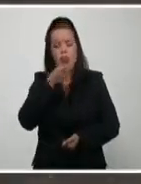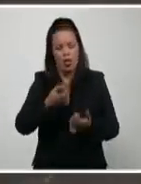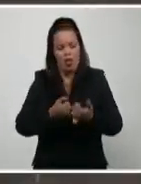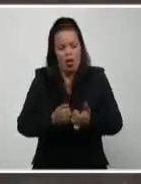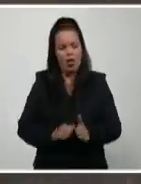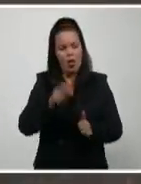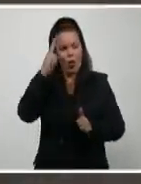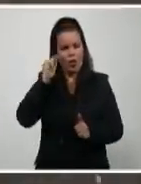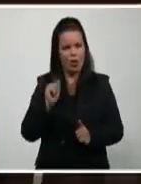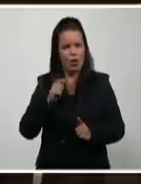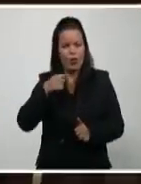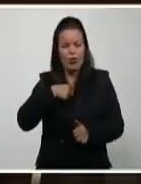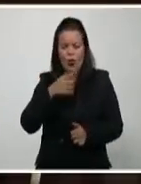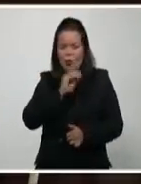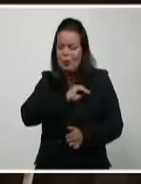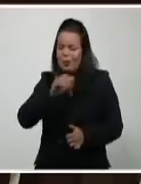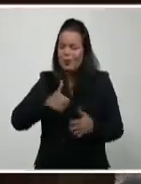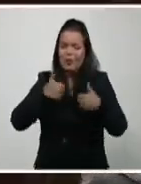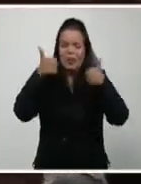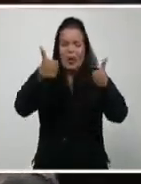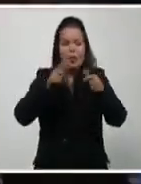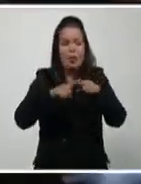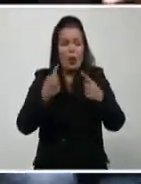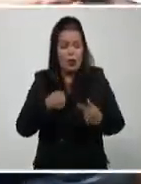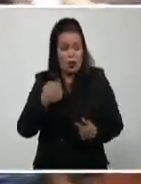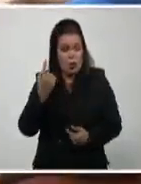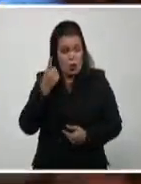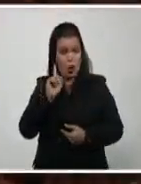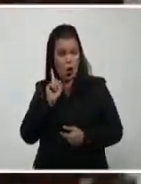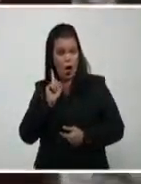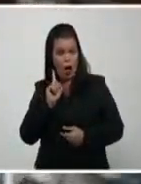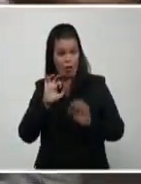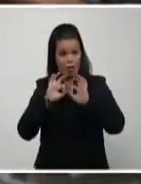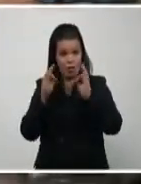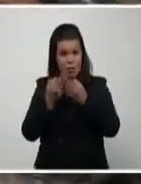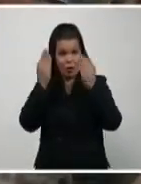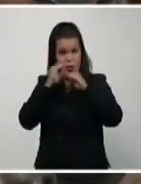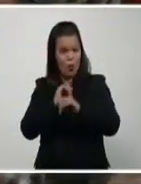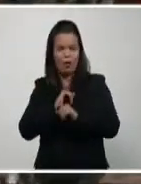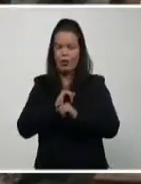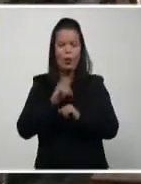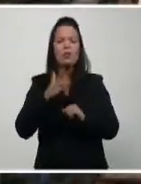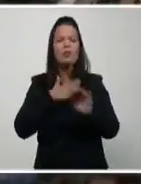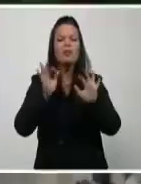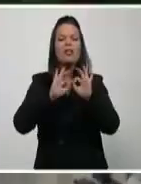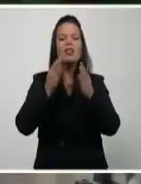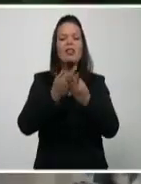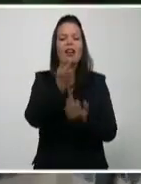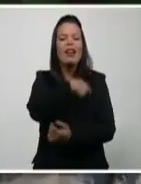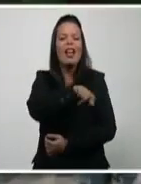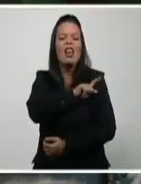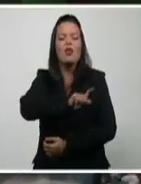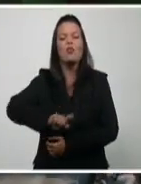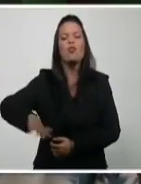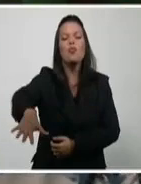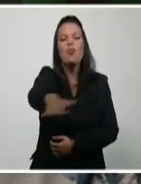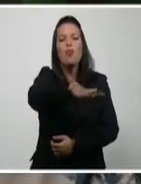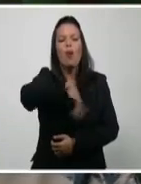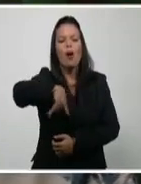mundo porque he llenado mi soledad de amor. Ella era un magisterio en la escena. A veces era más